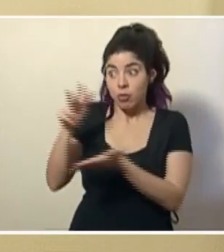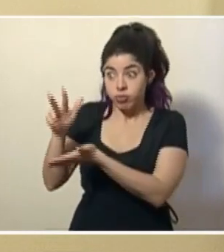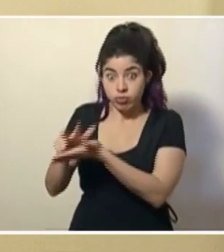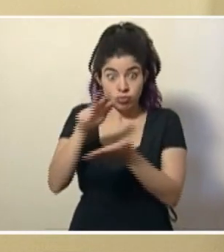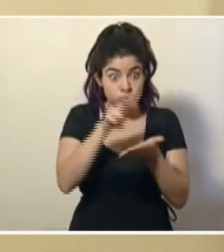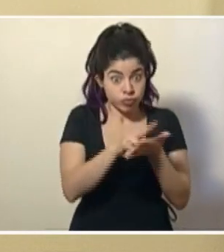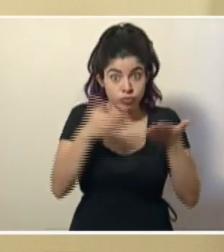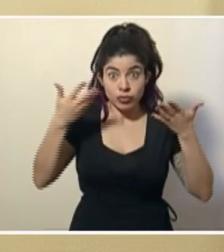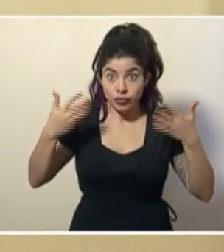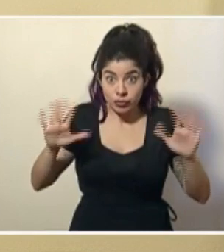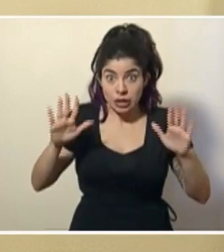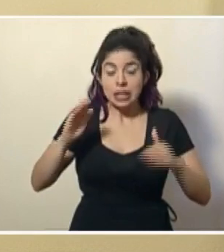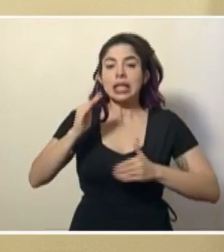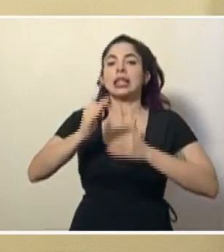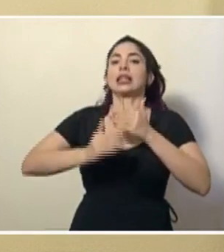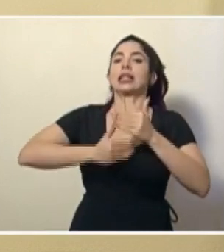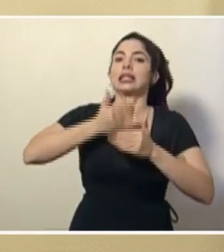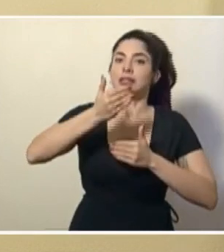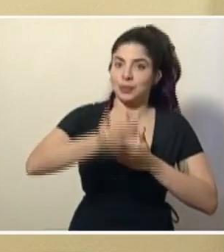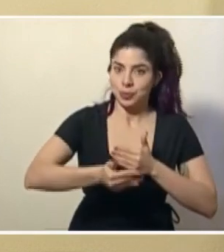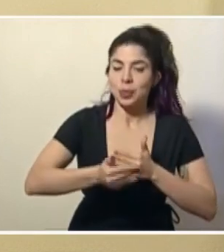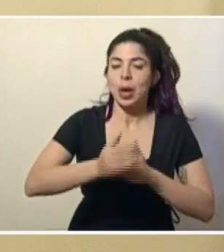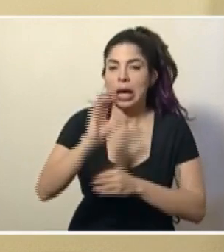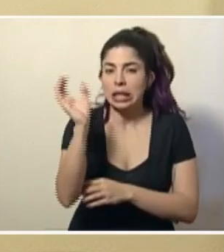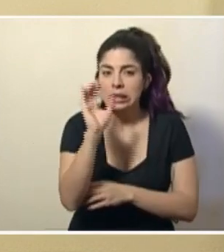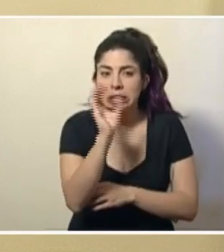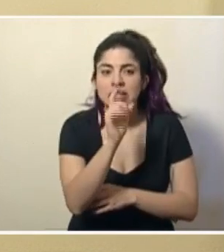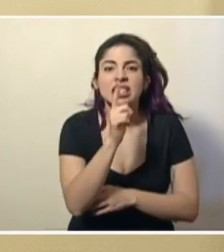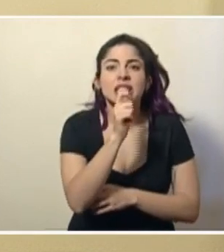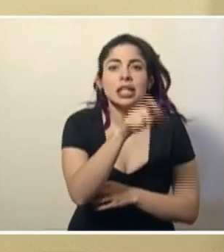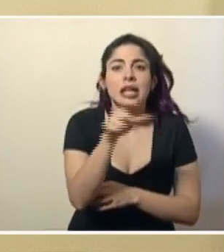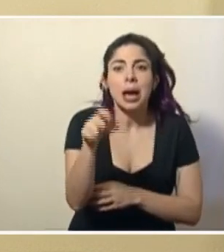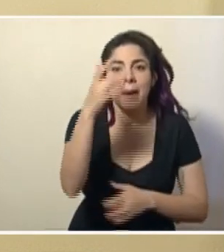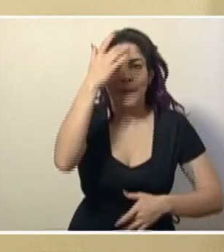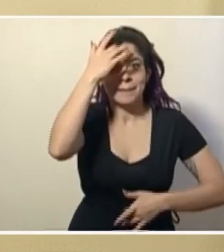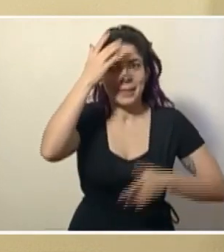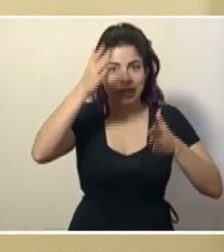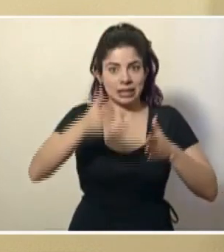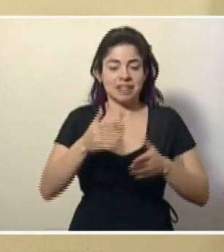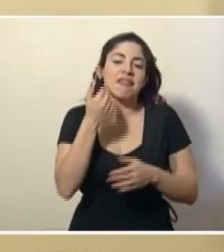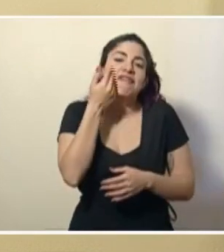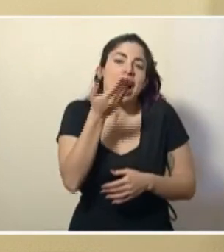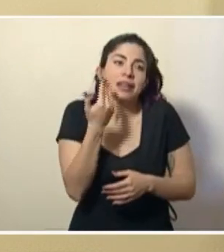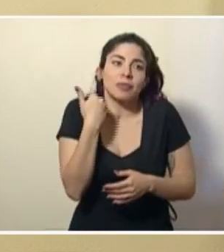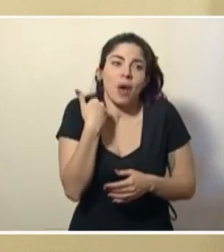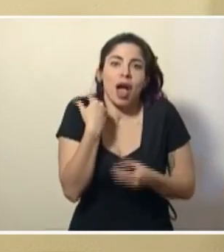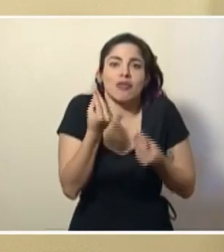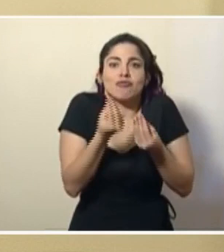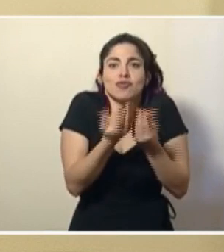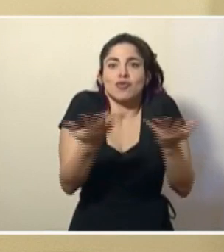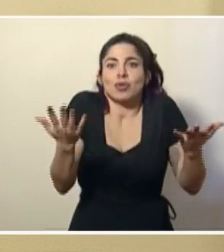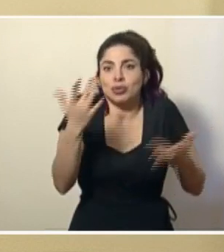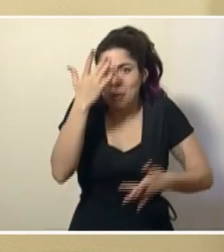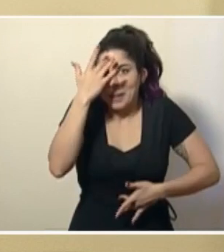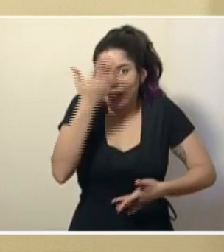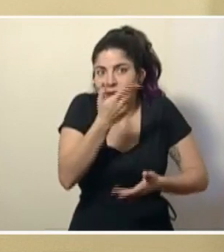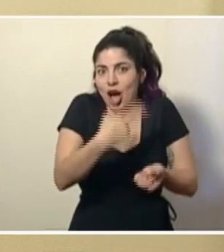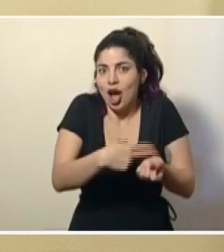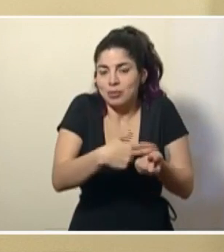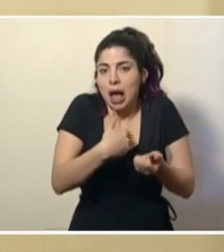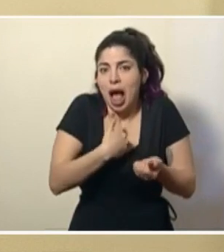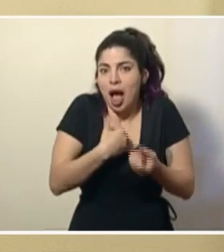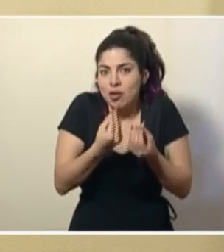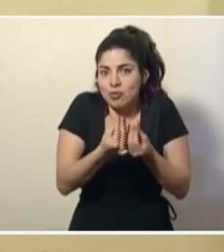se iniciaría ya con la búsqueda de pacientes, que va a ser fácil porque hay muchos pacientes en nuestros